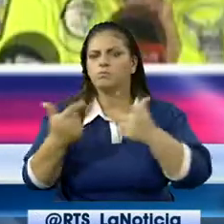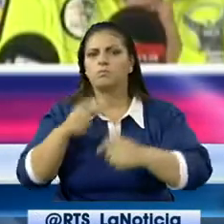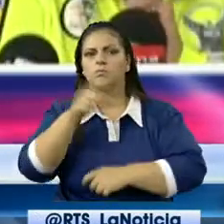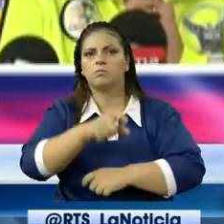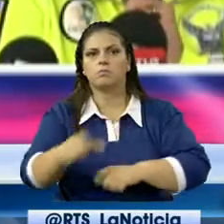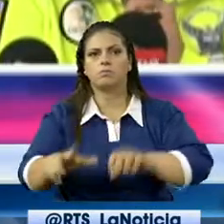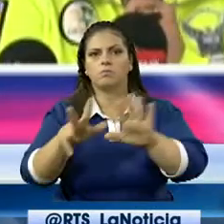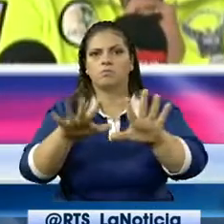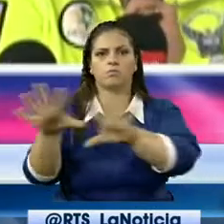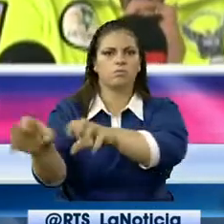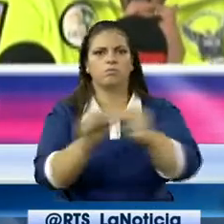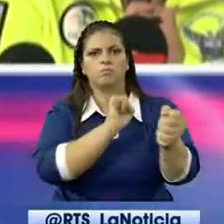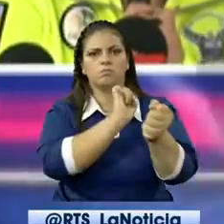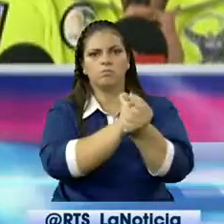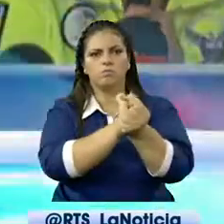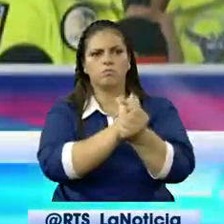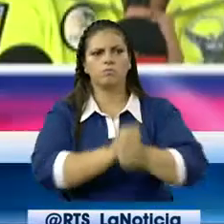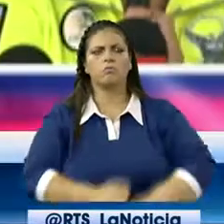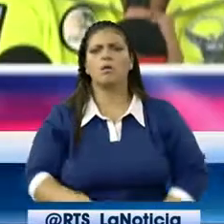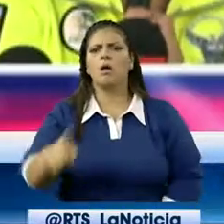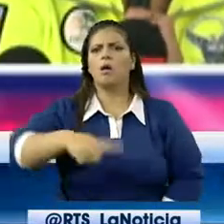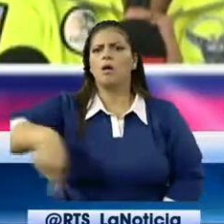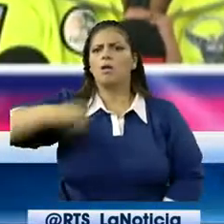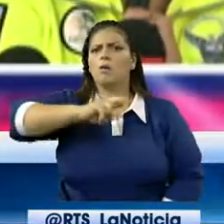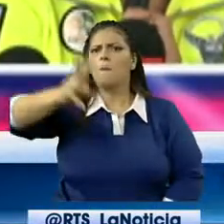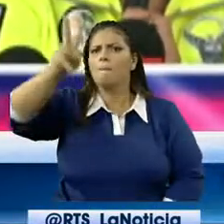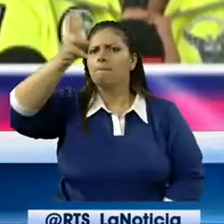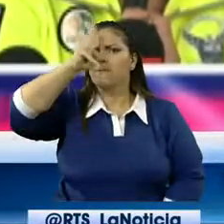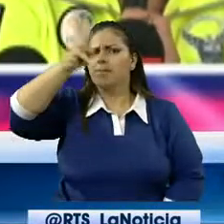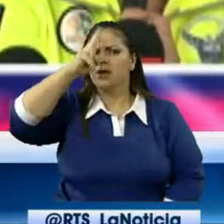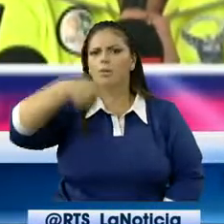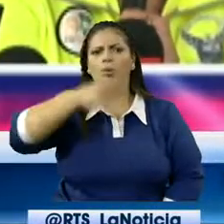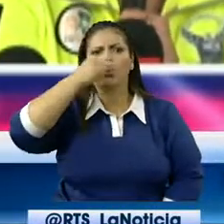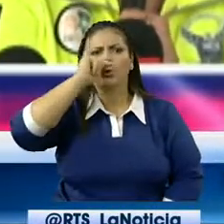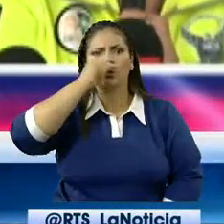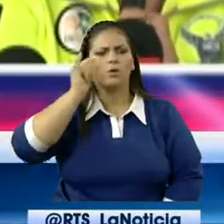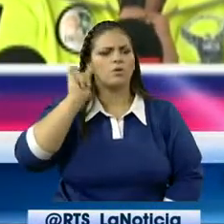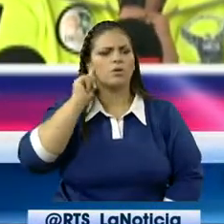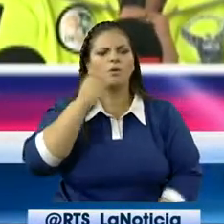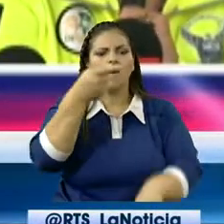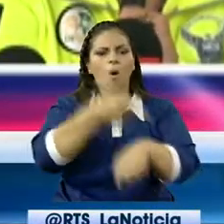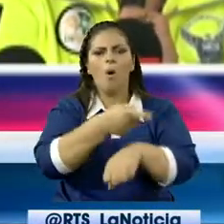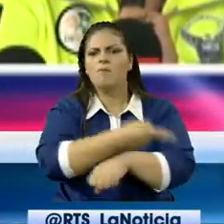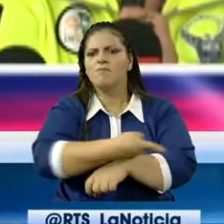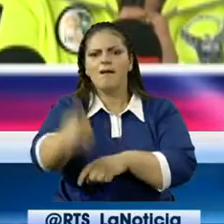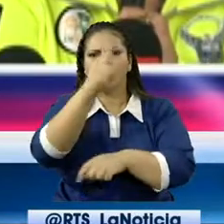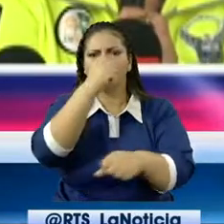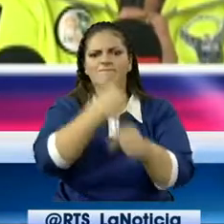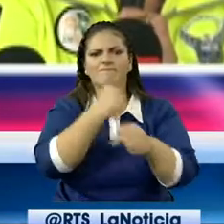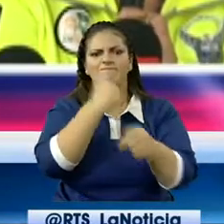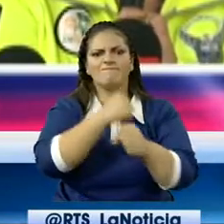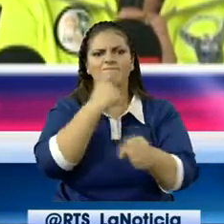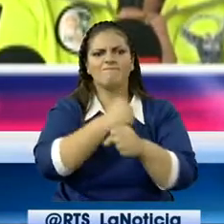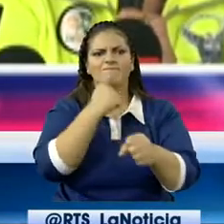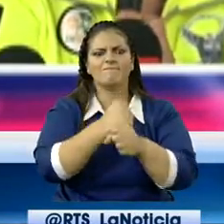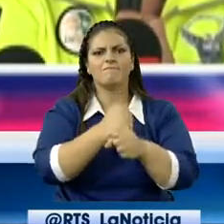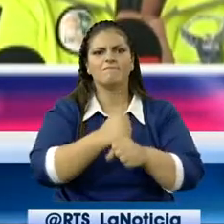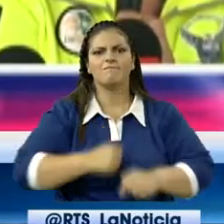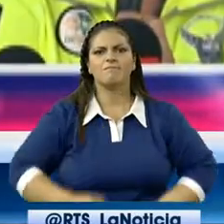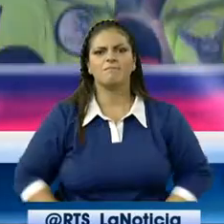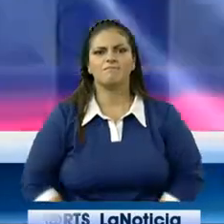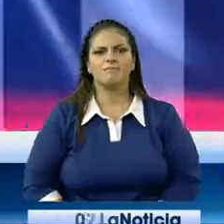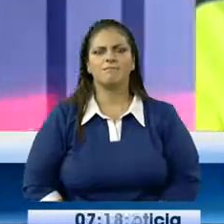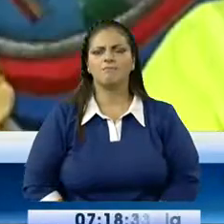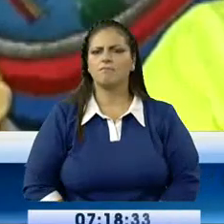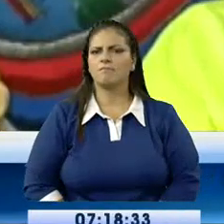personas. Se trata de explotación laboral, que es un delito de trata de personas, en donde se les obligaba a los niños a trabajar. Es el